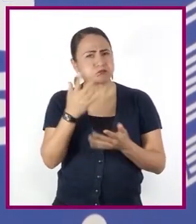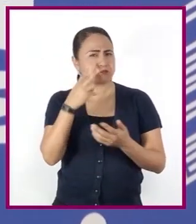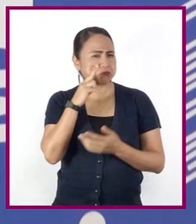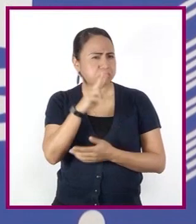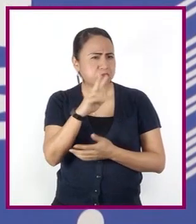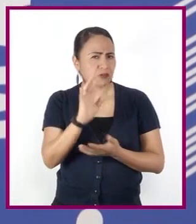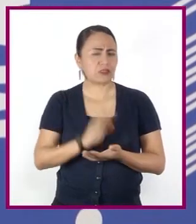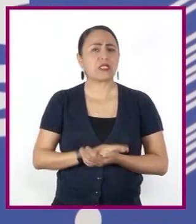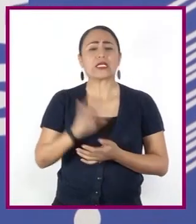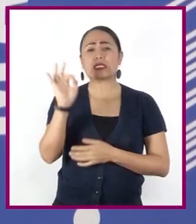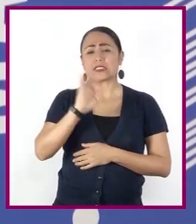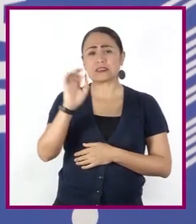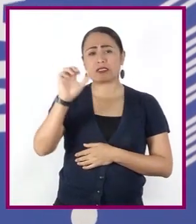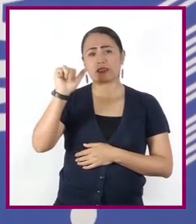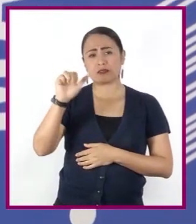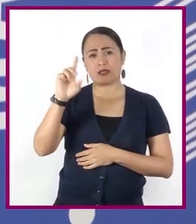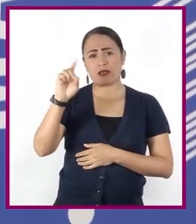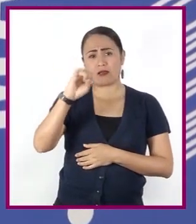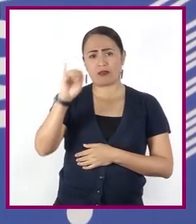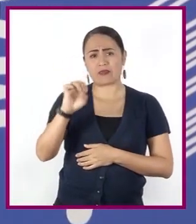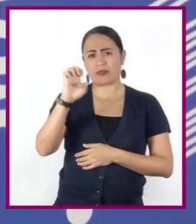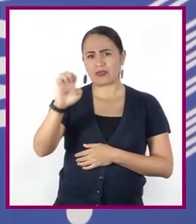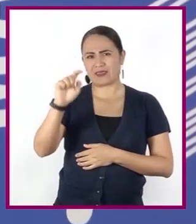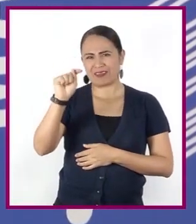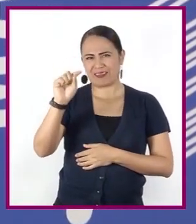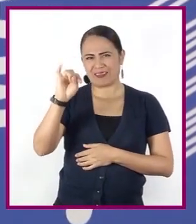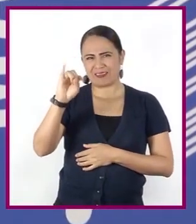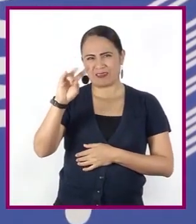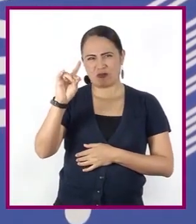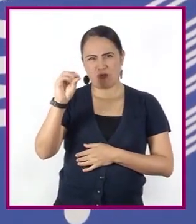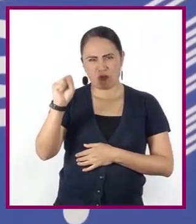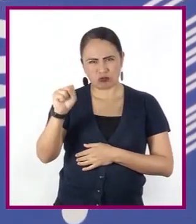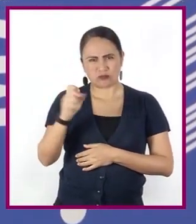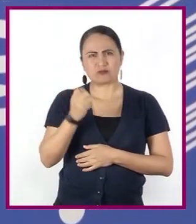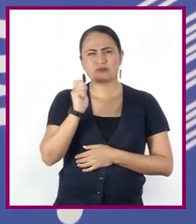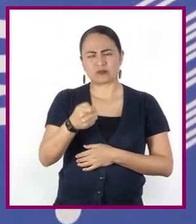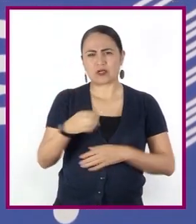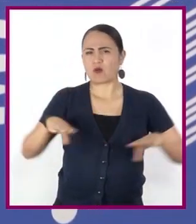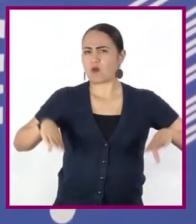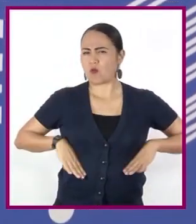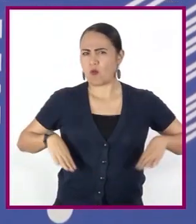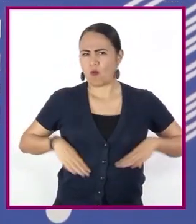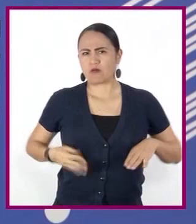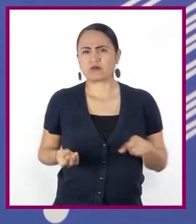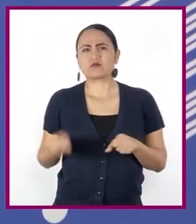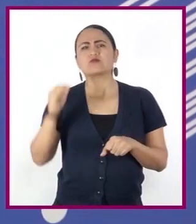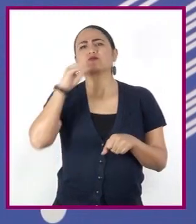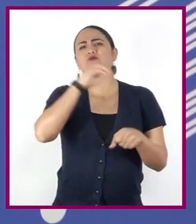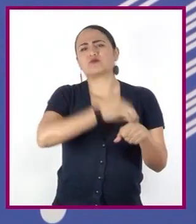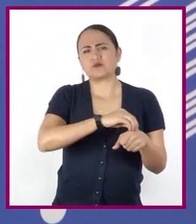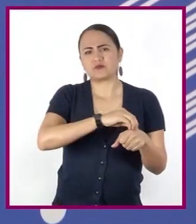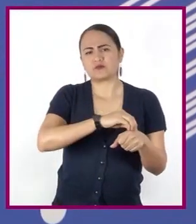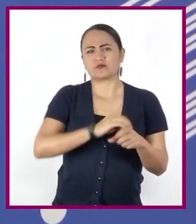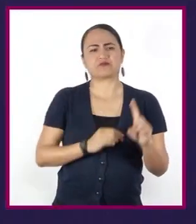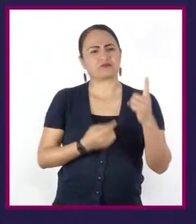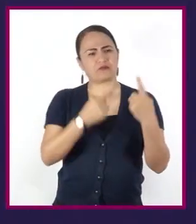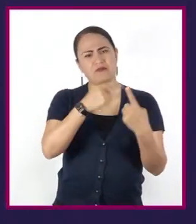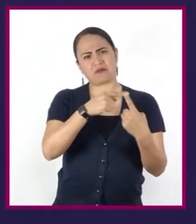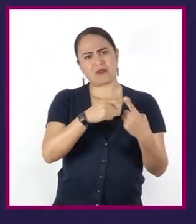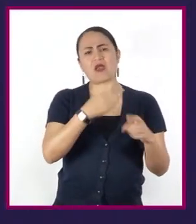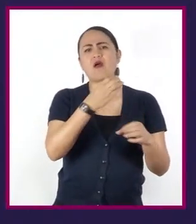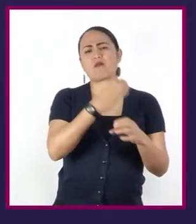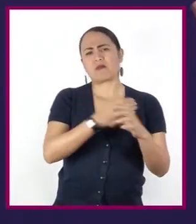los adjetivos son palabras que sirven para calificar, para decir algo sobre un sustantivo. Las